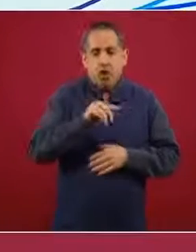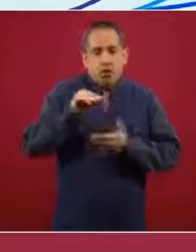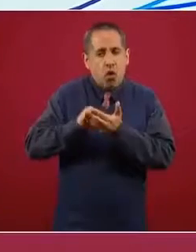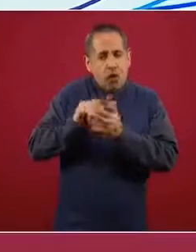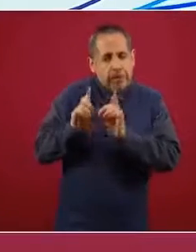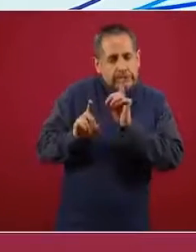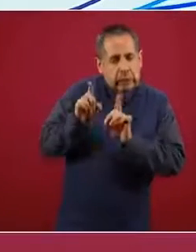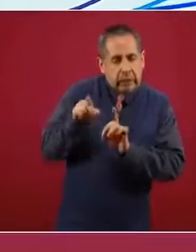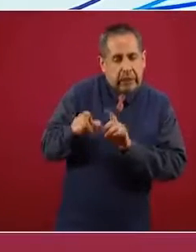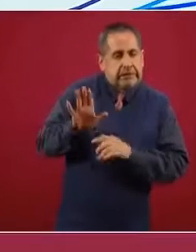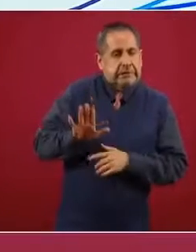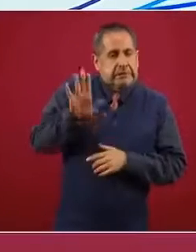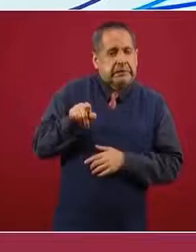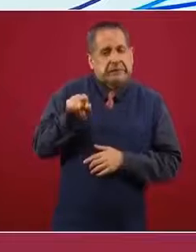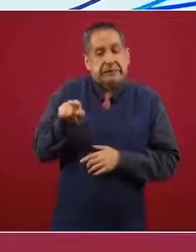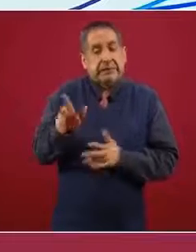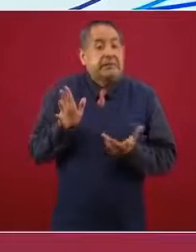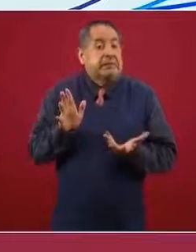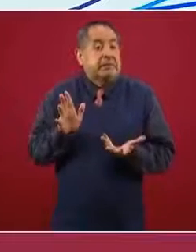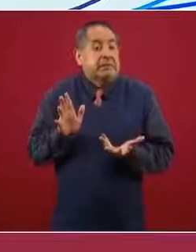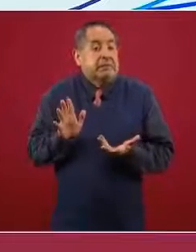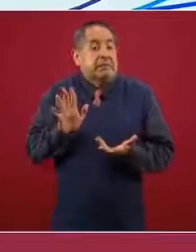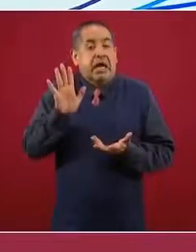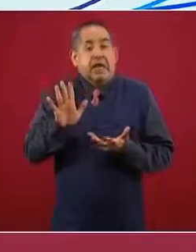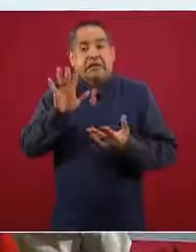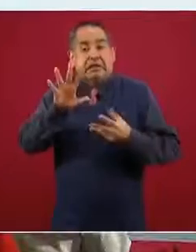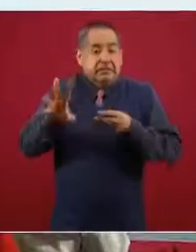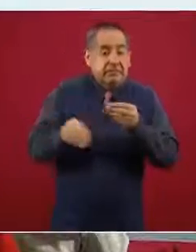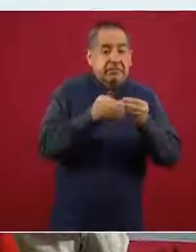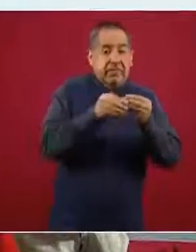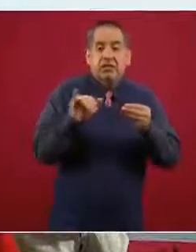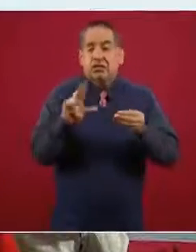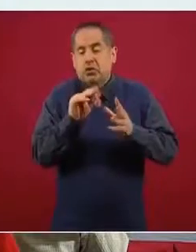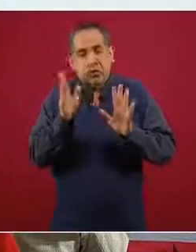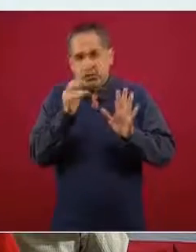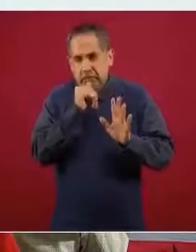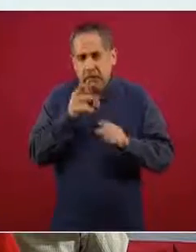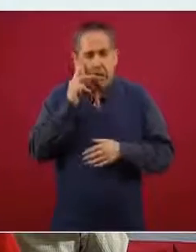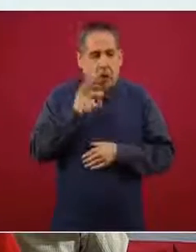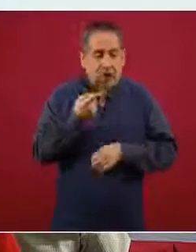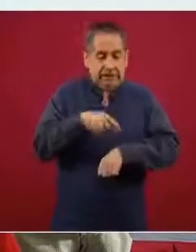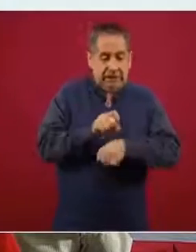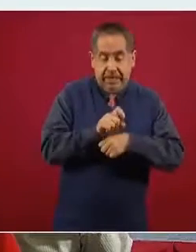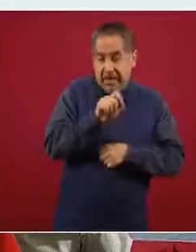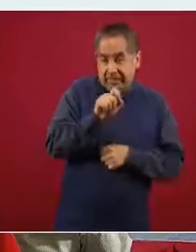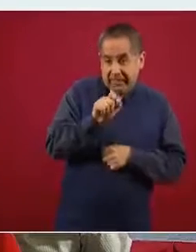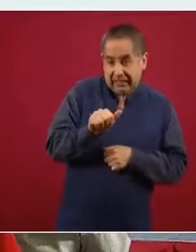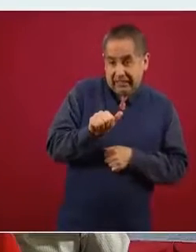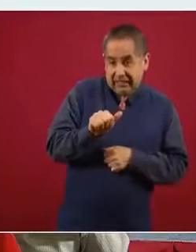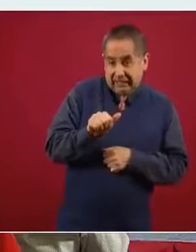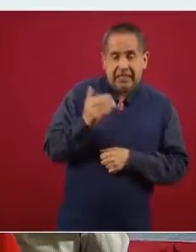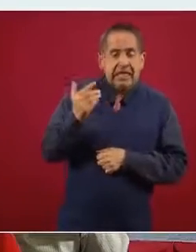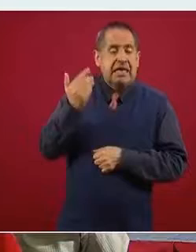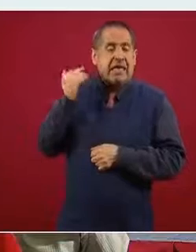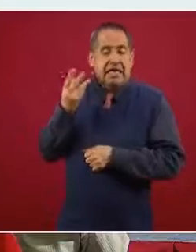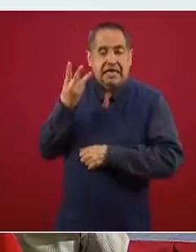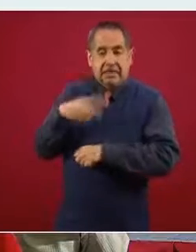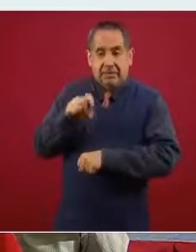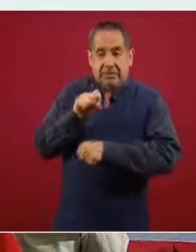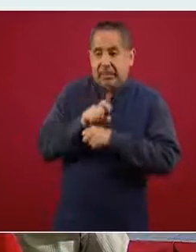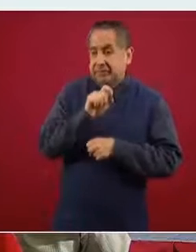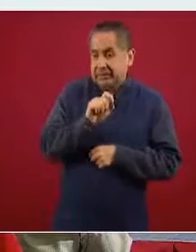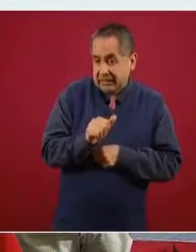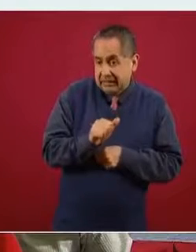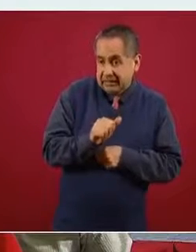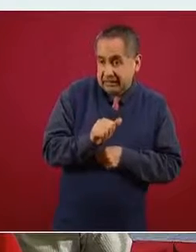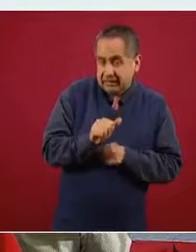sospechosos están precisamente en esas últimas 2 semanas. Pero cuando vemos a la 26, que es prácticamente hace 3 semanas, estamos terminando